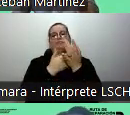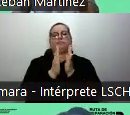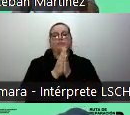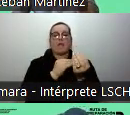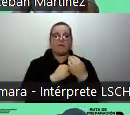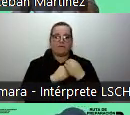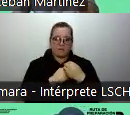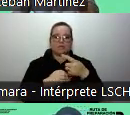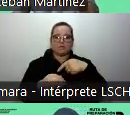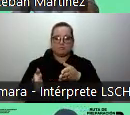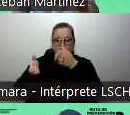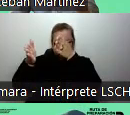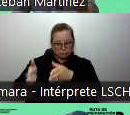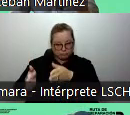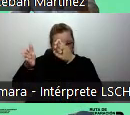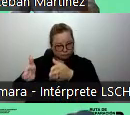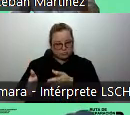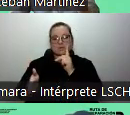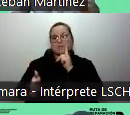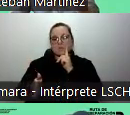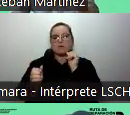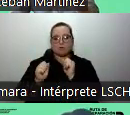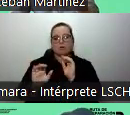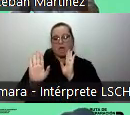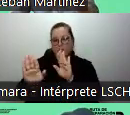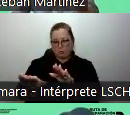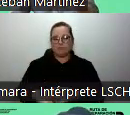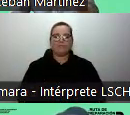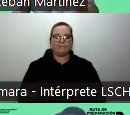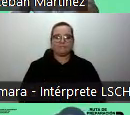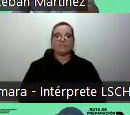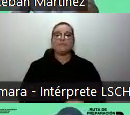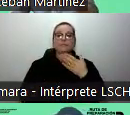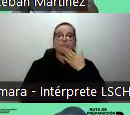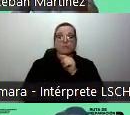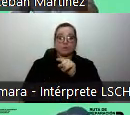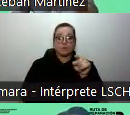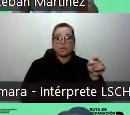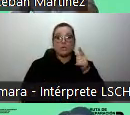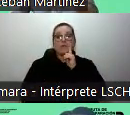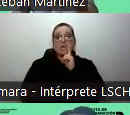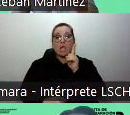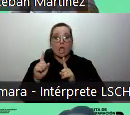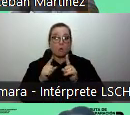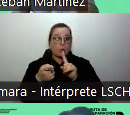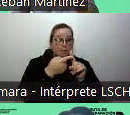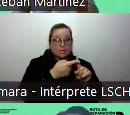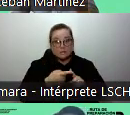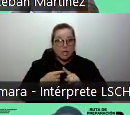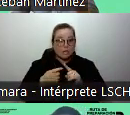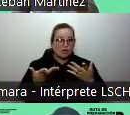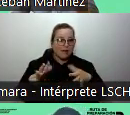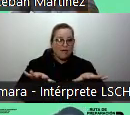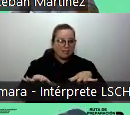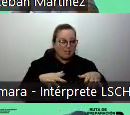el lado inferior de la pantallita apoyaré con gusto además si algún momento deseas participar de forma activa o